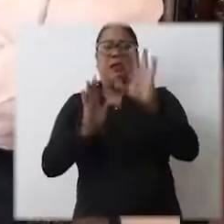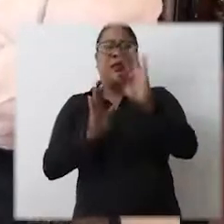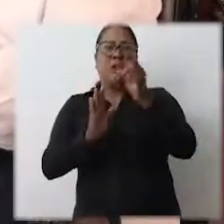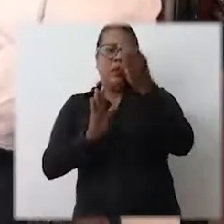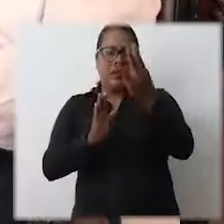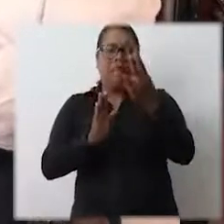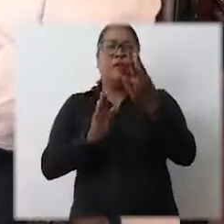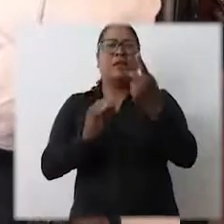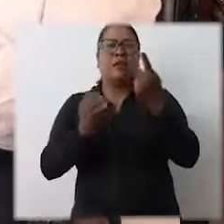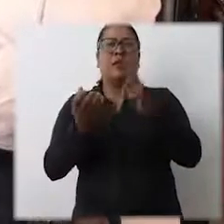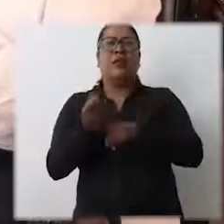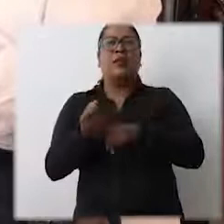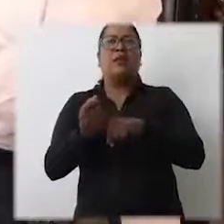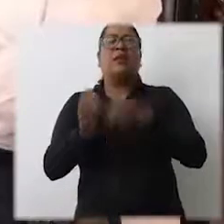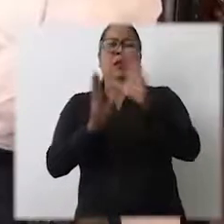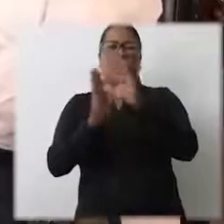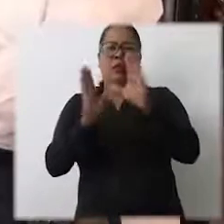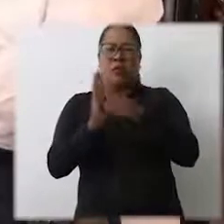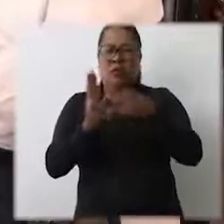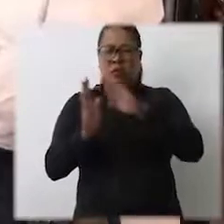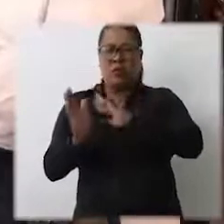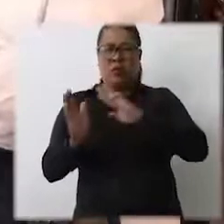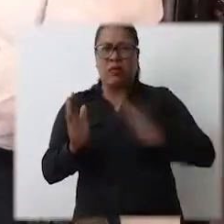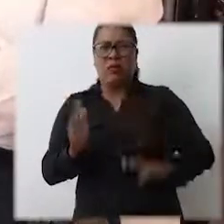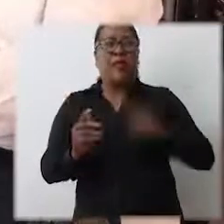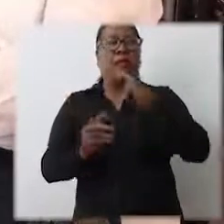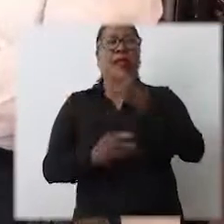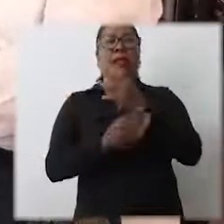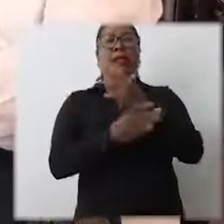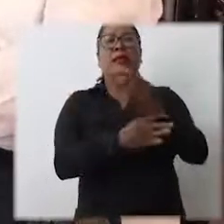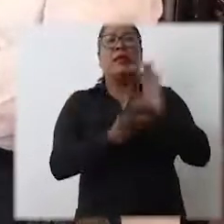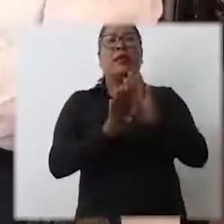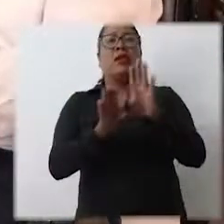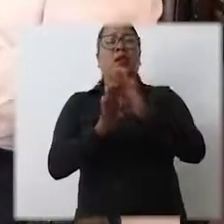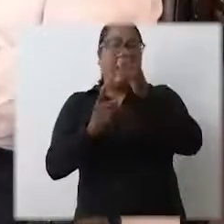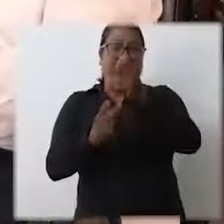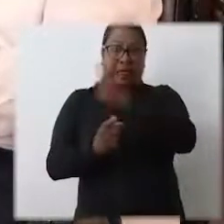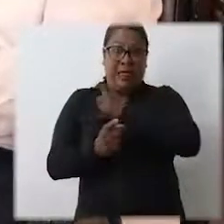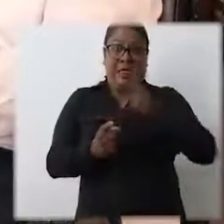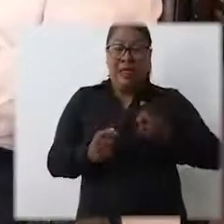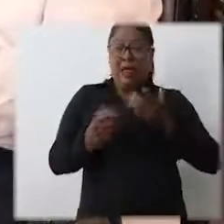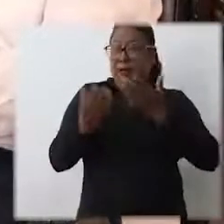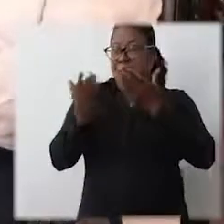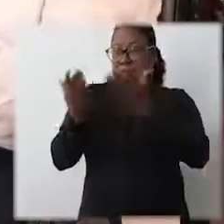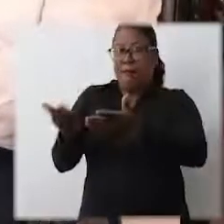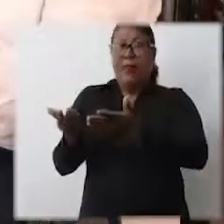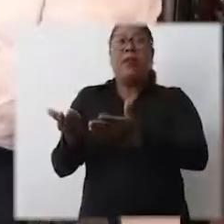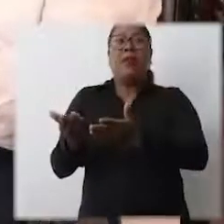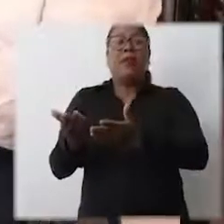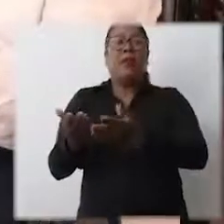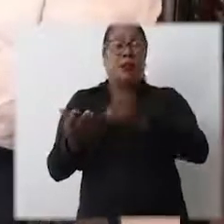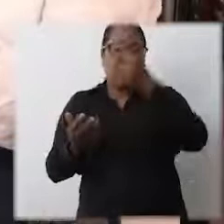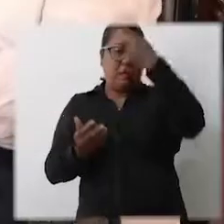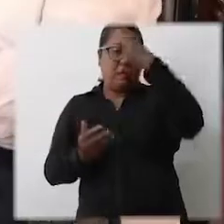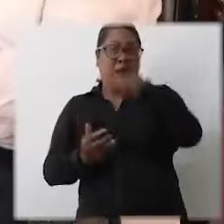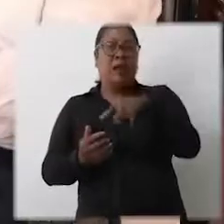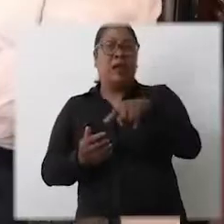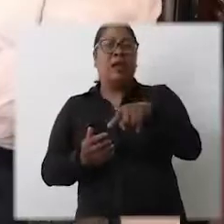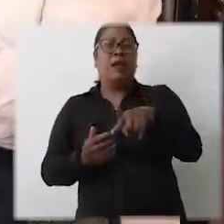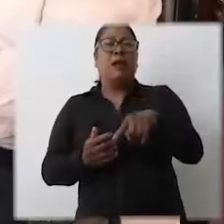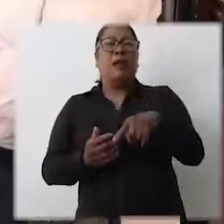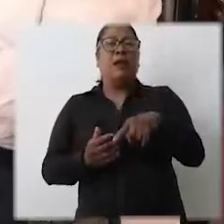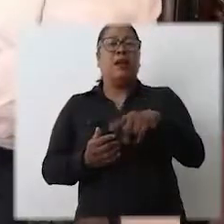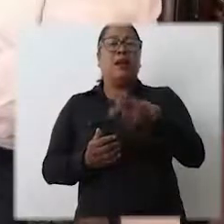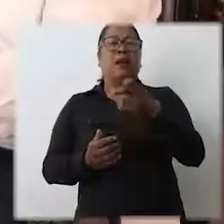y aprecio a los símbolos patrios. Hacer visible este importante hecho nos corresponde